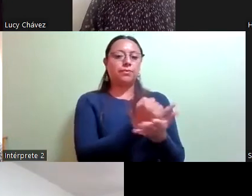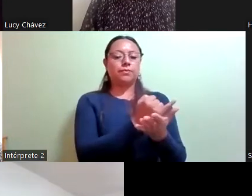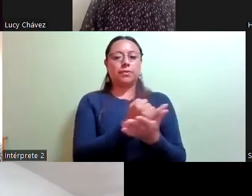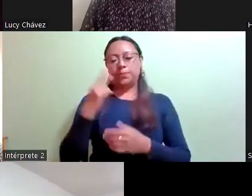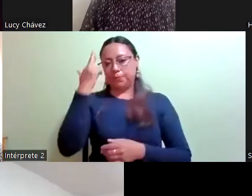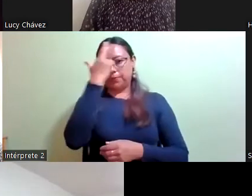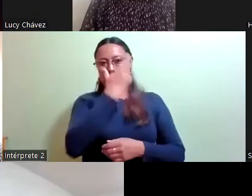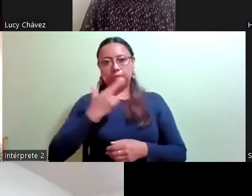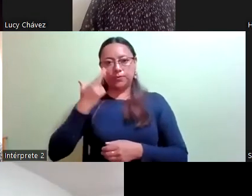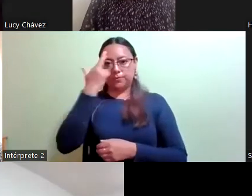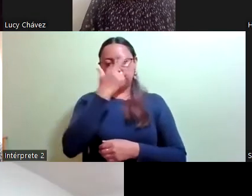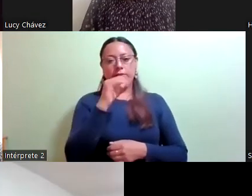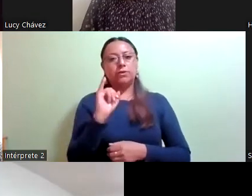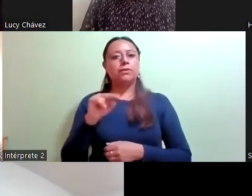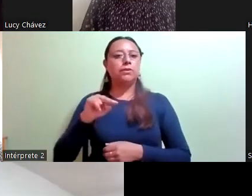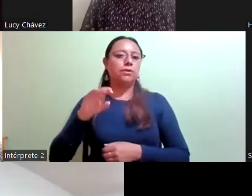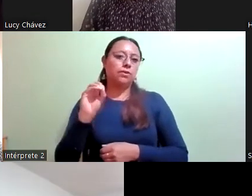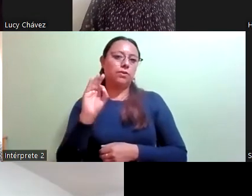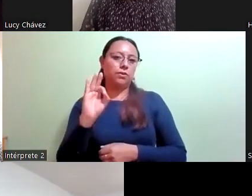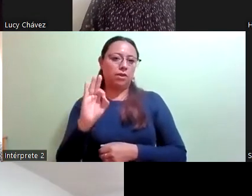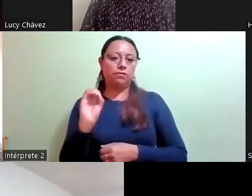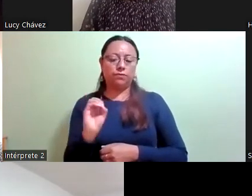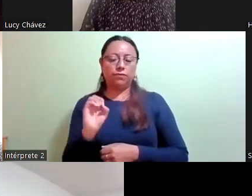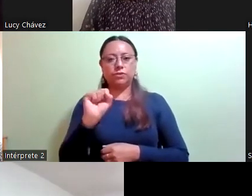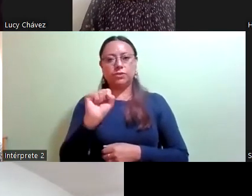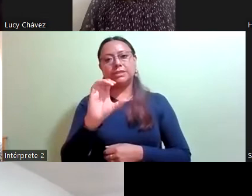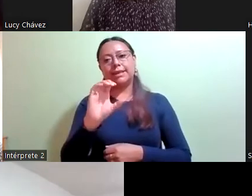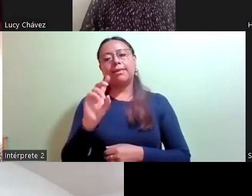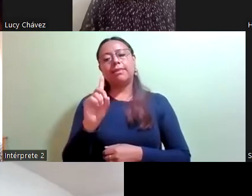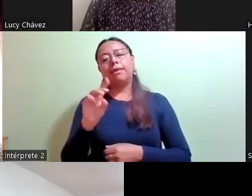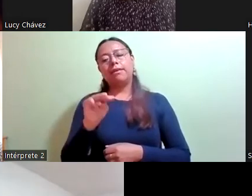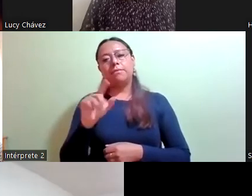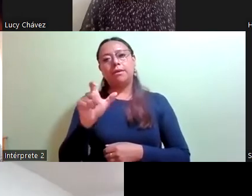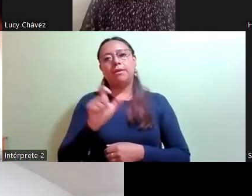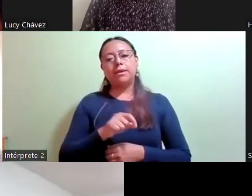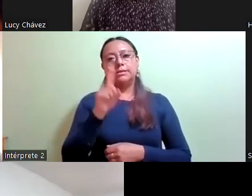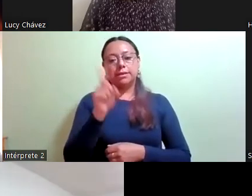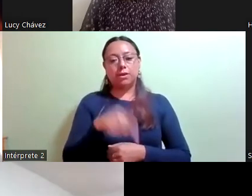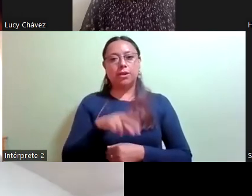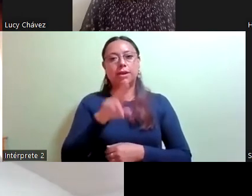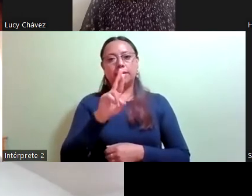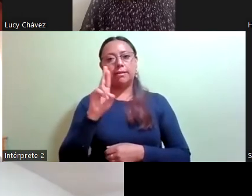revisión InfoCDMX /